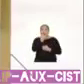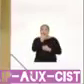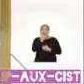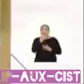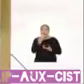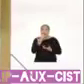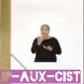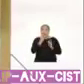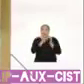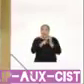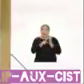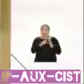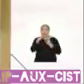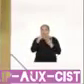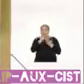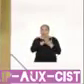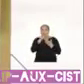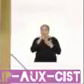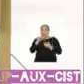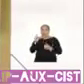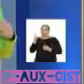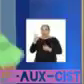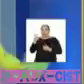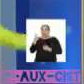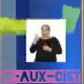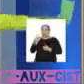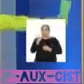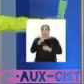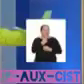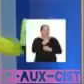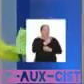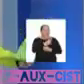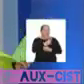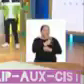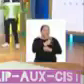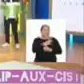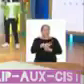Lo que quiere decir que este es un programa para tercero... ¡Y cuarto!